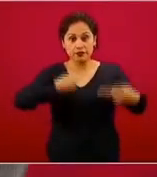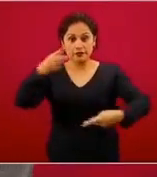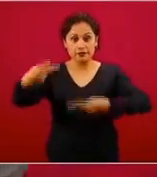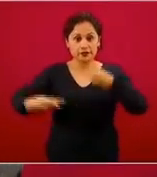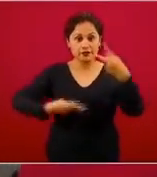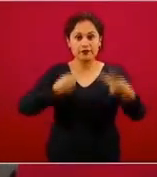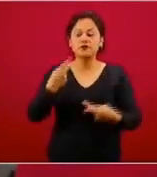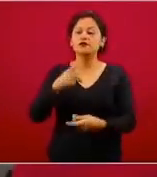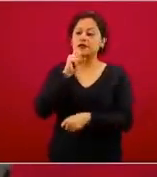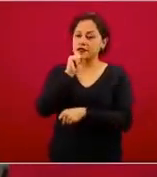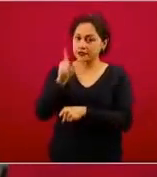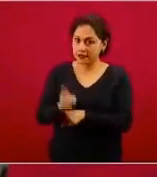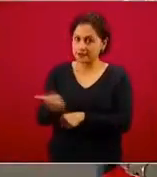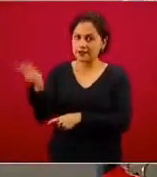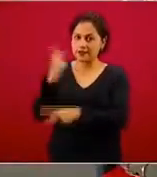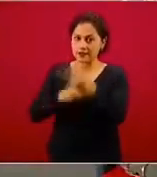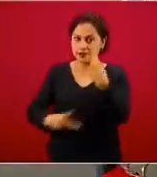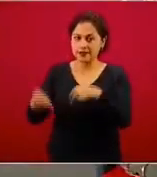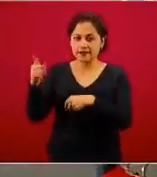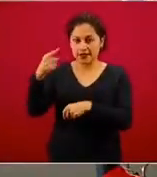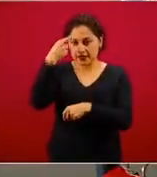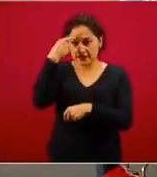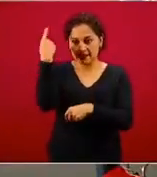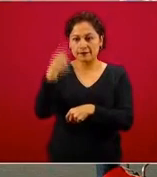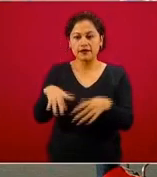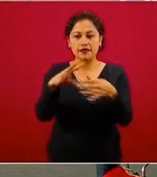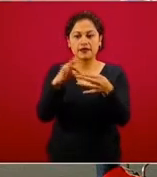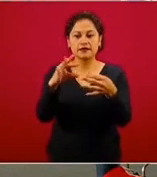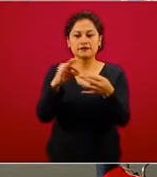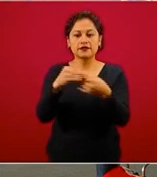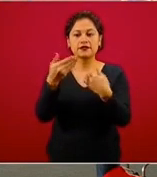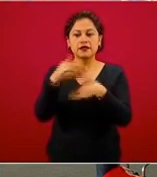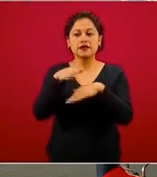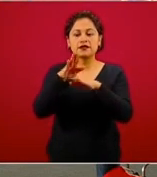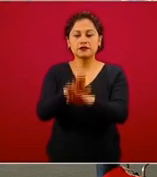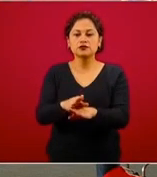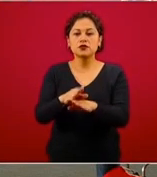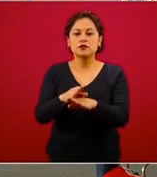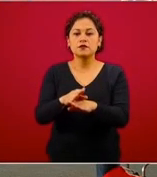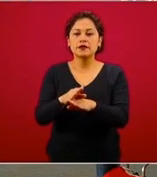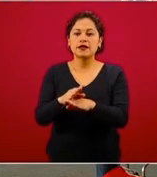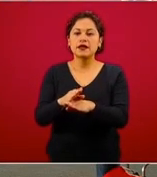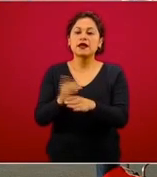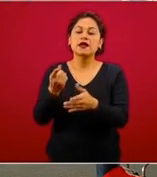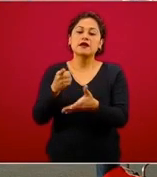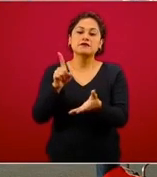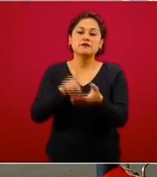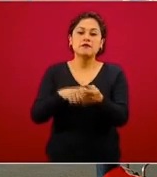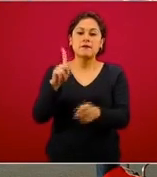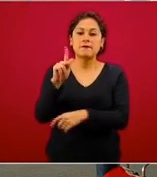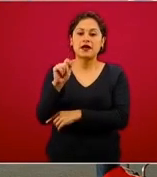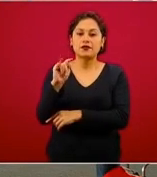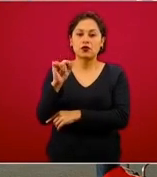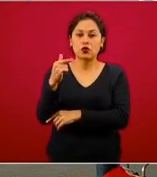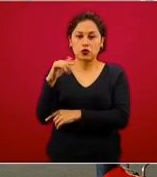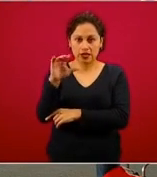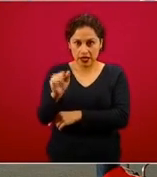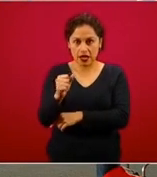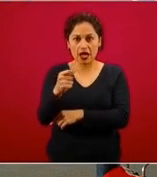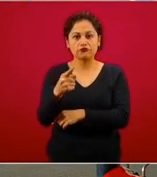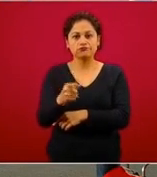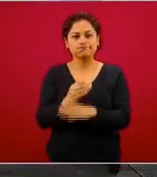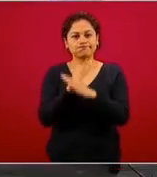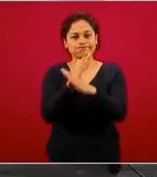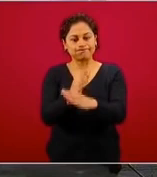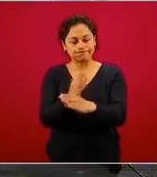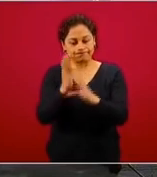nos acompaña para hablar de And la inmunopatología y he will be fisiopatología talking del COVID. of the Elemento que consideramos que es muy immunopathology